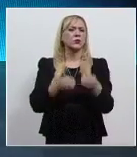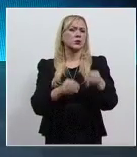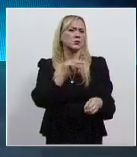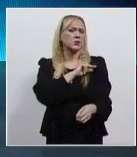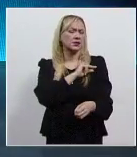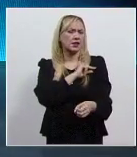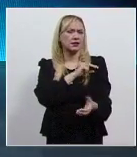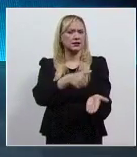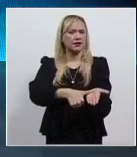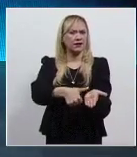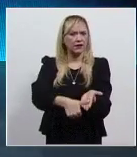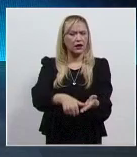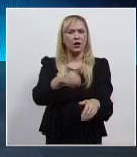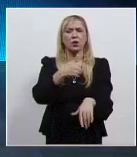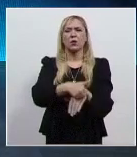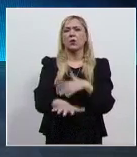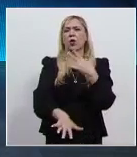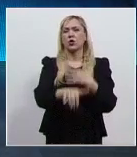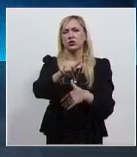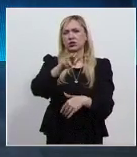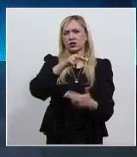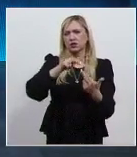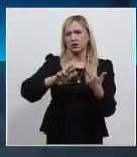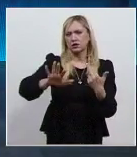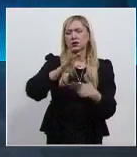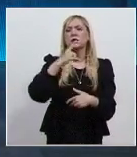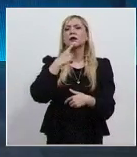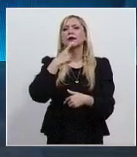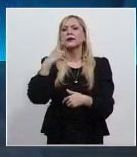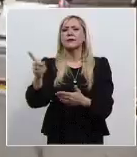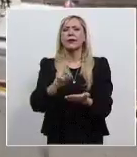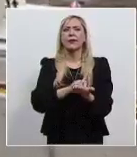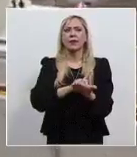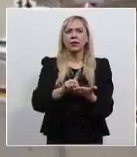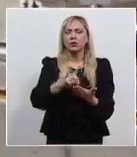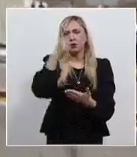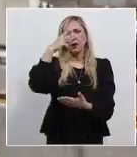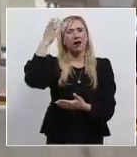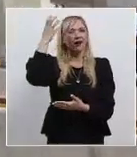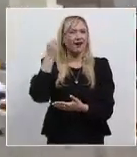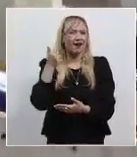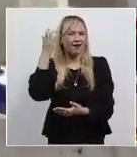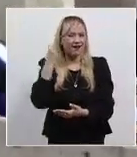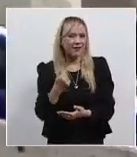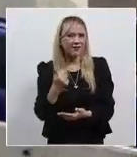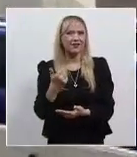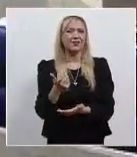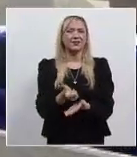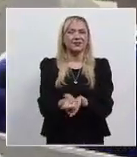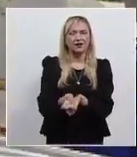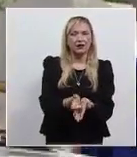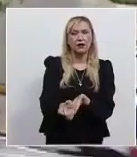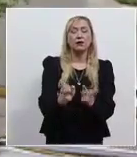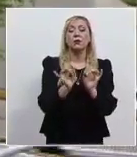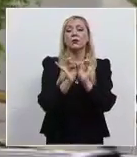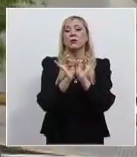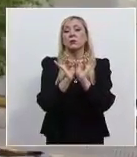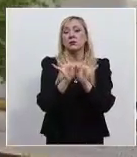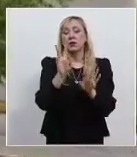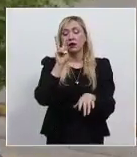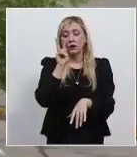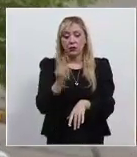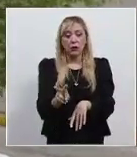en materia civil del 11º Circuito determinó que el derecho a recibir alimentos cuando se reclaman con motivo del reconocimiento